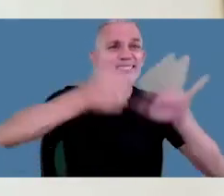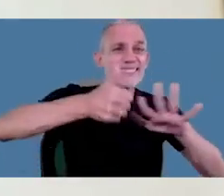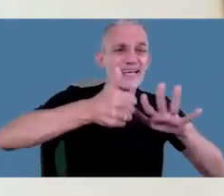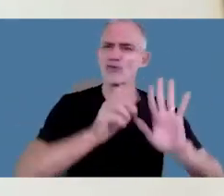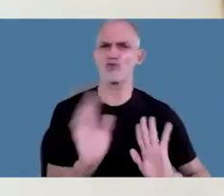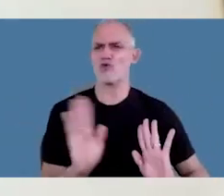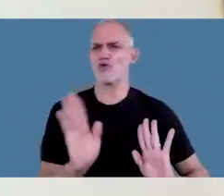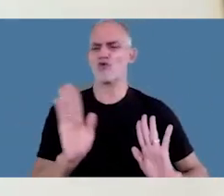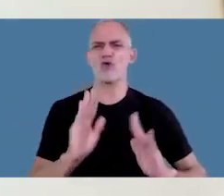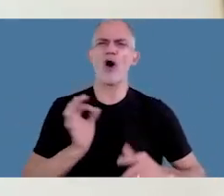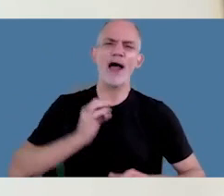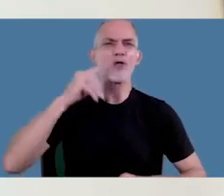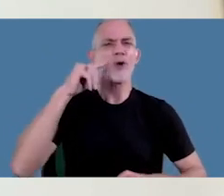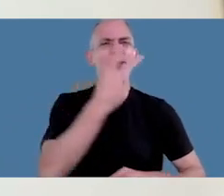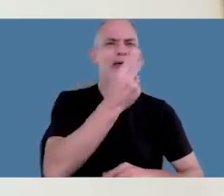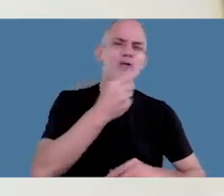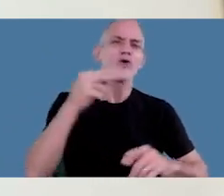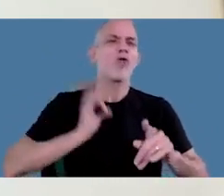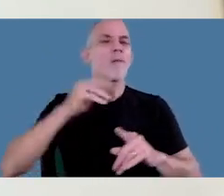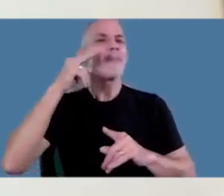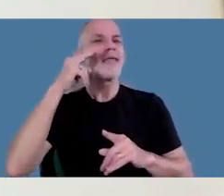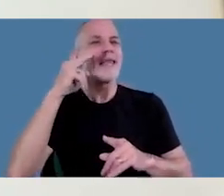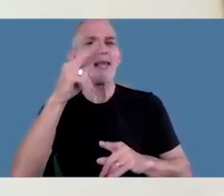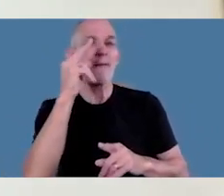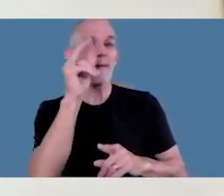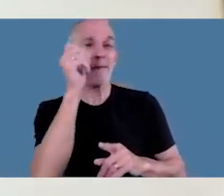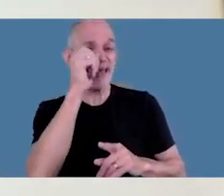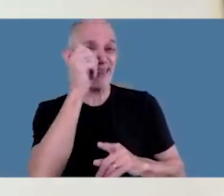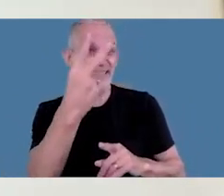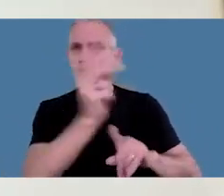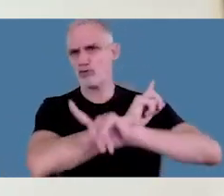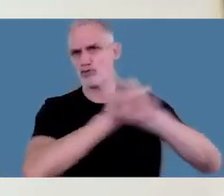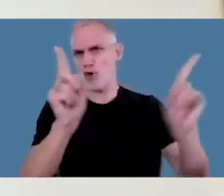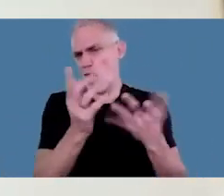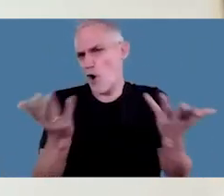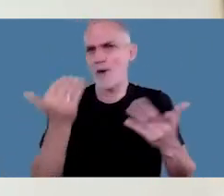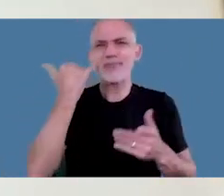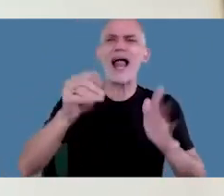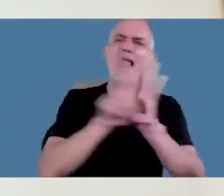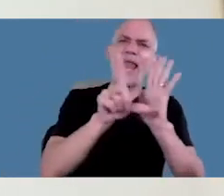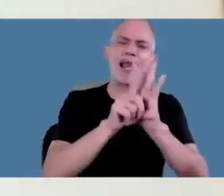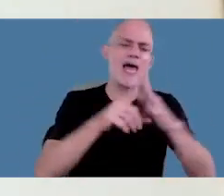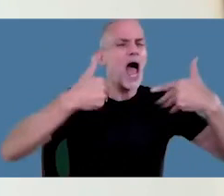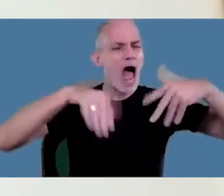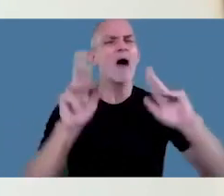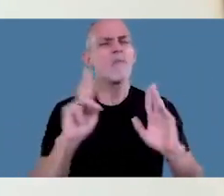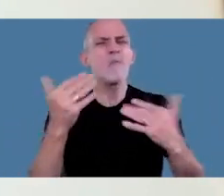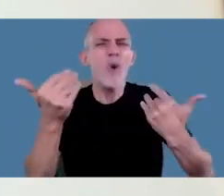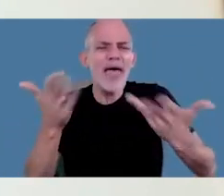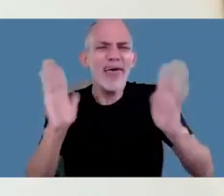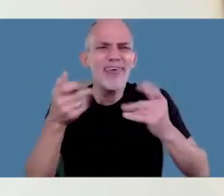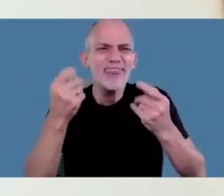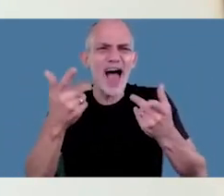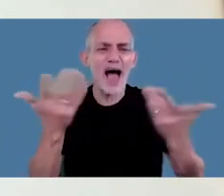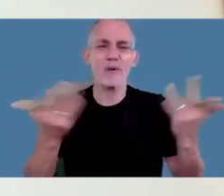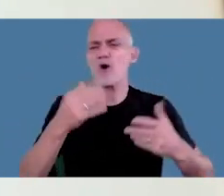No, 2021 y 2022, no. Bueno, hay cosas que como que piensan que la ley nos permite hacer lo que